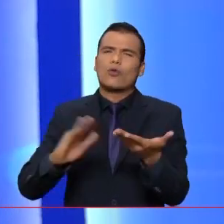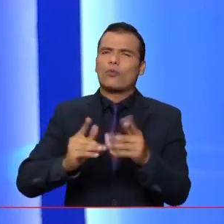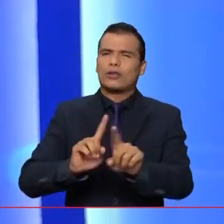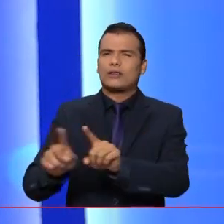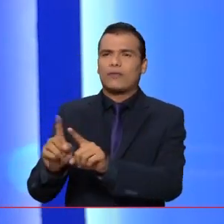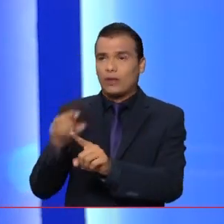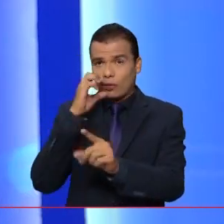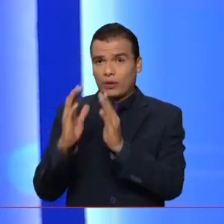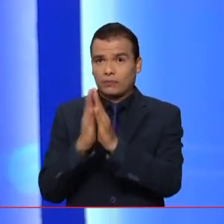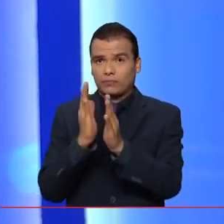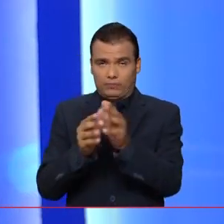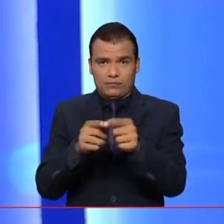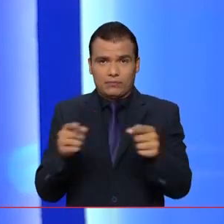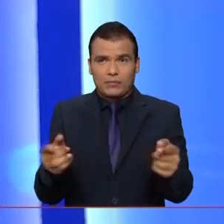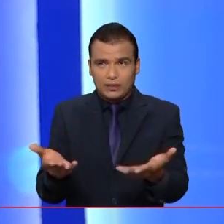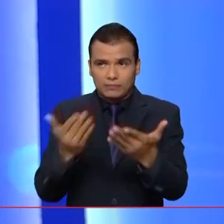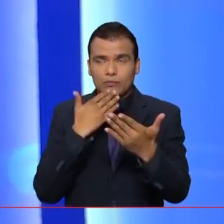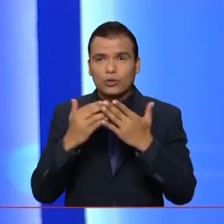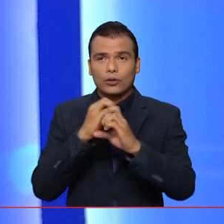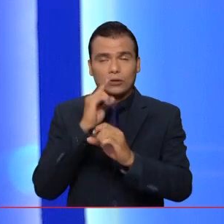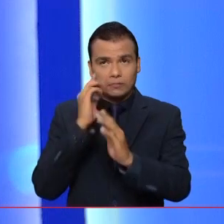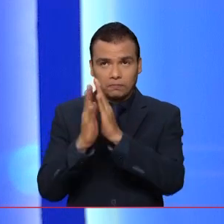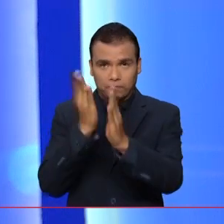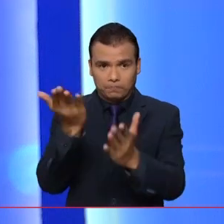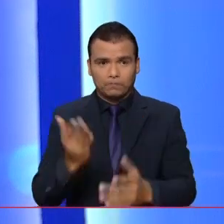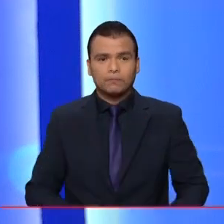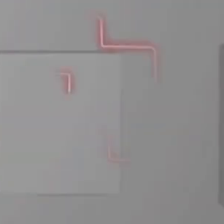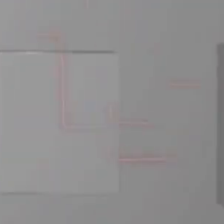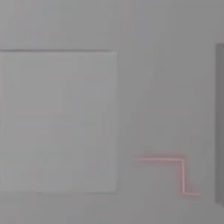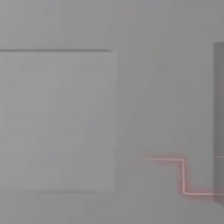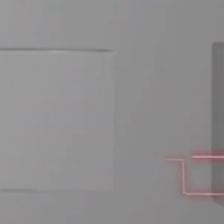cuenta Juan Pablo Velasco. Juan Pablo, hola, buenas noches.